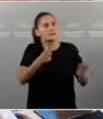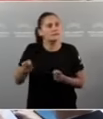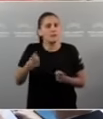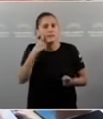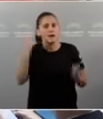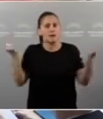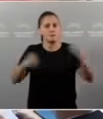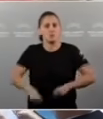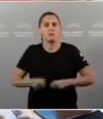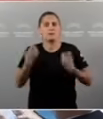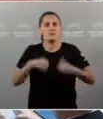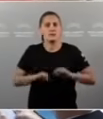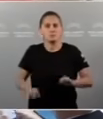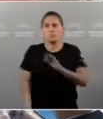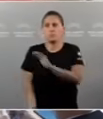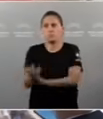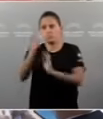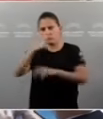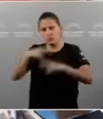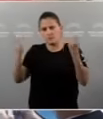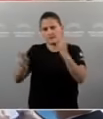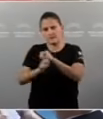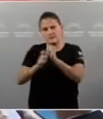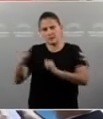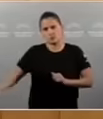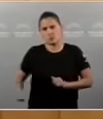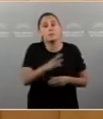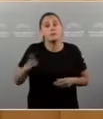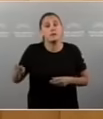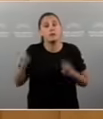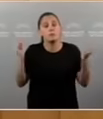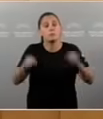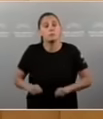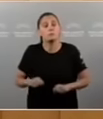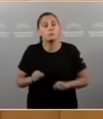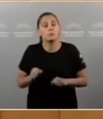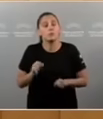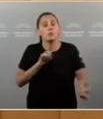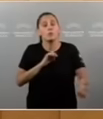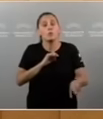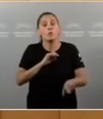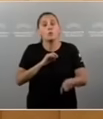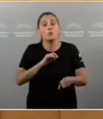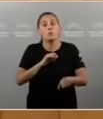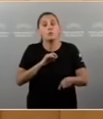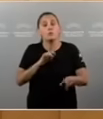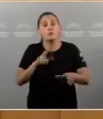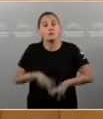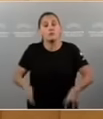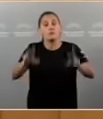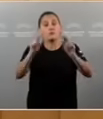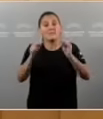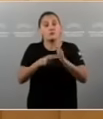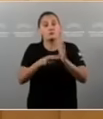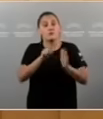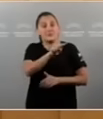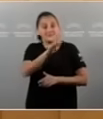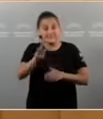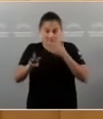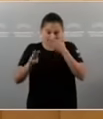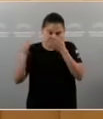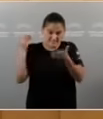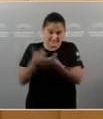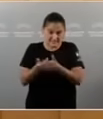se aprobase e publicase a Estrategia da Soidade non desexada, que se remitise antes de rematar 2023